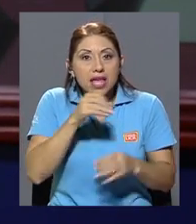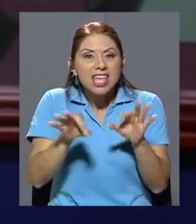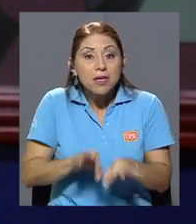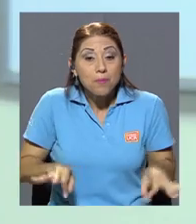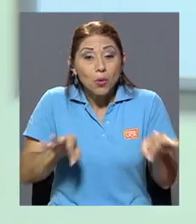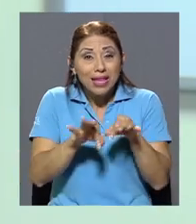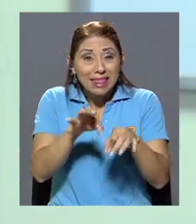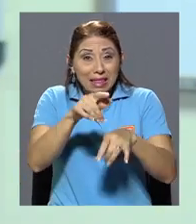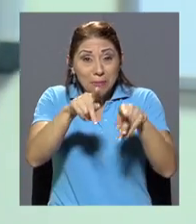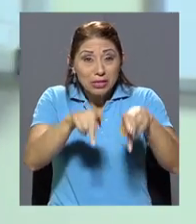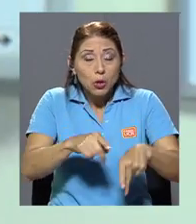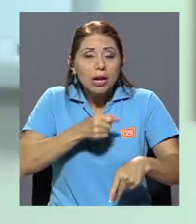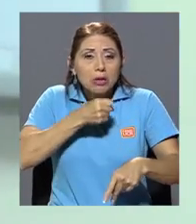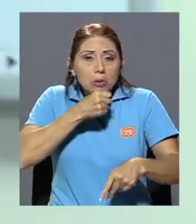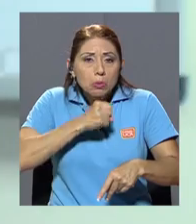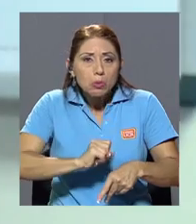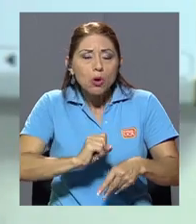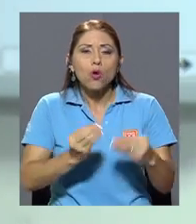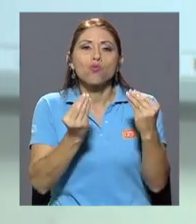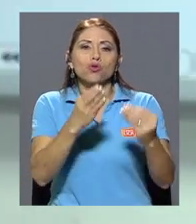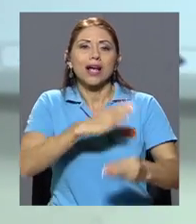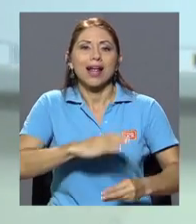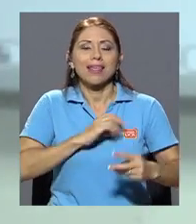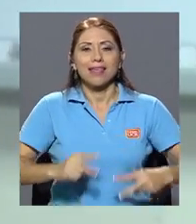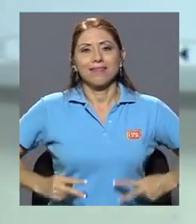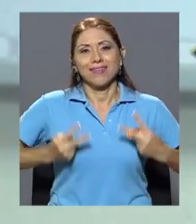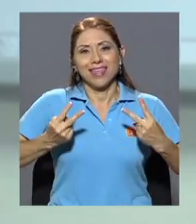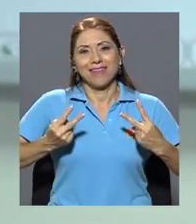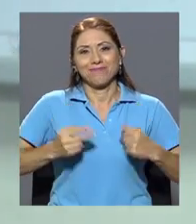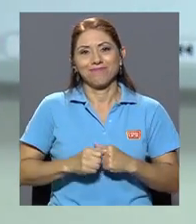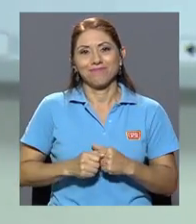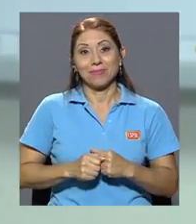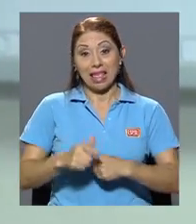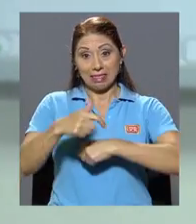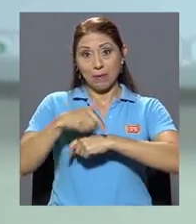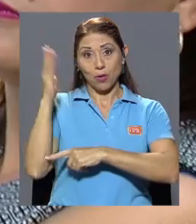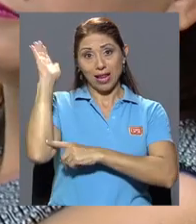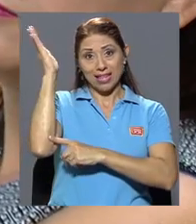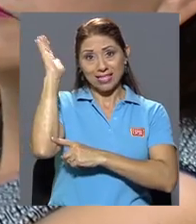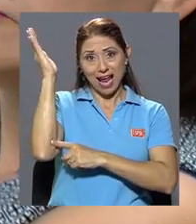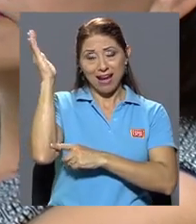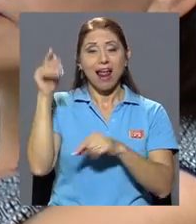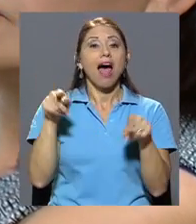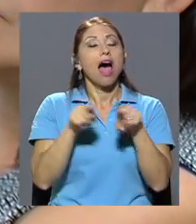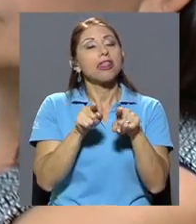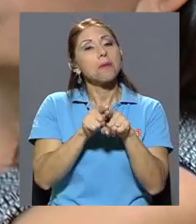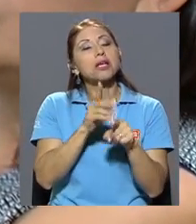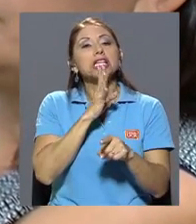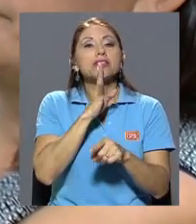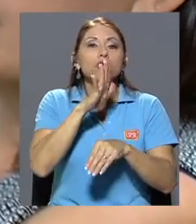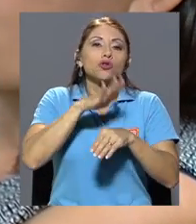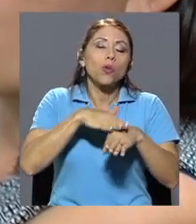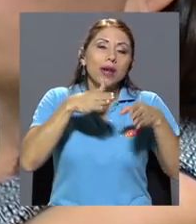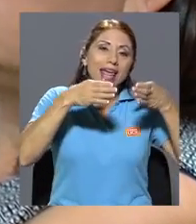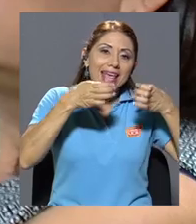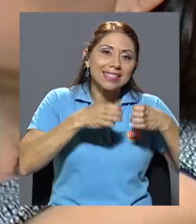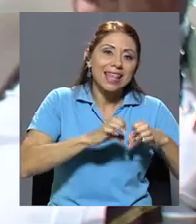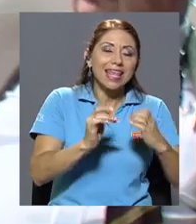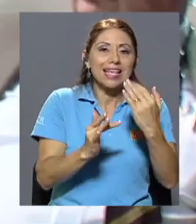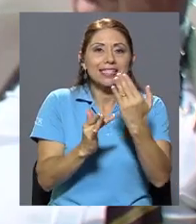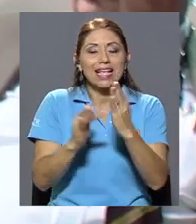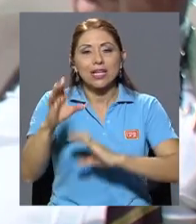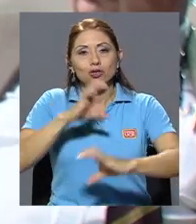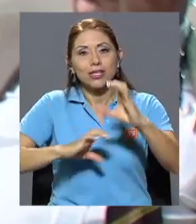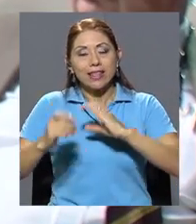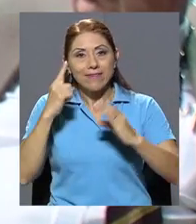envejecimiento sea con mucha calidad de vida. En el transcurso de la charla, además de plantear estrategias técnico-científicas